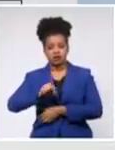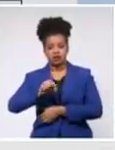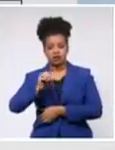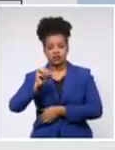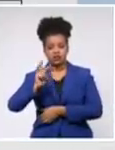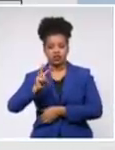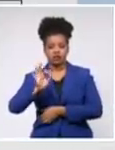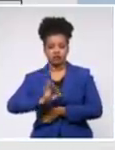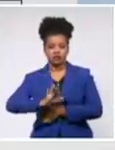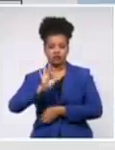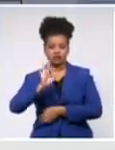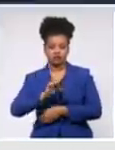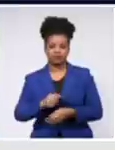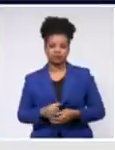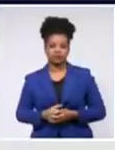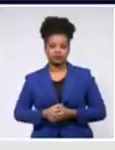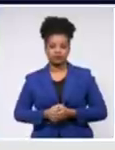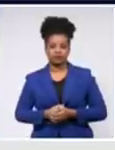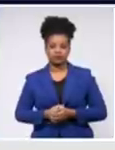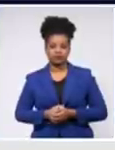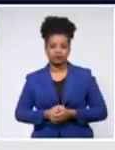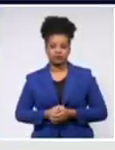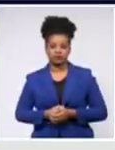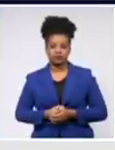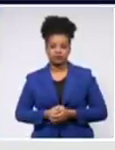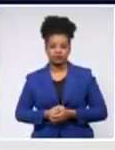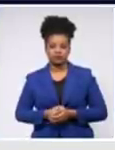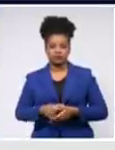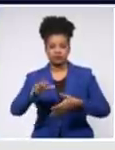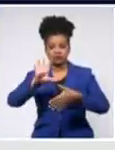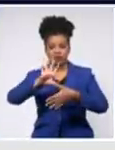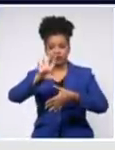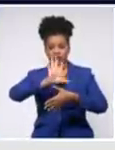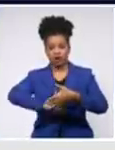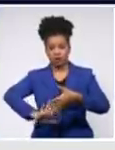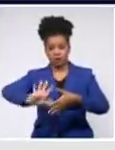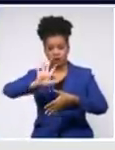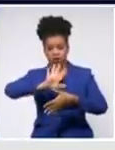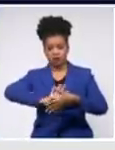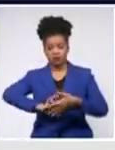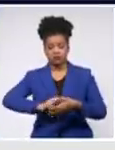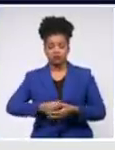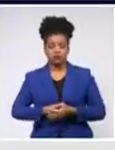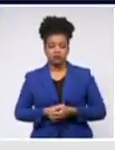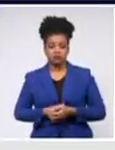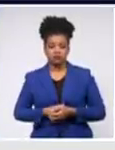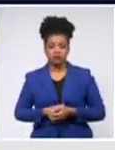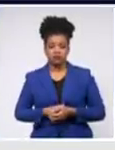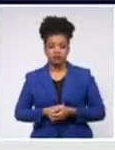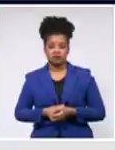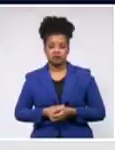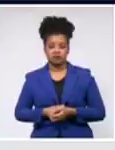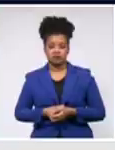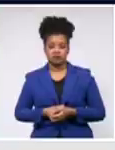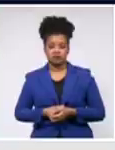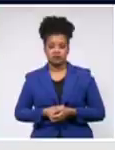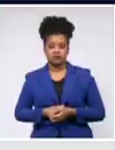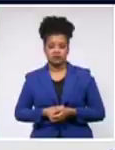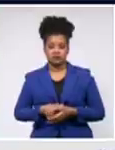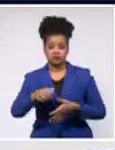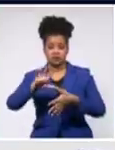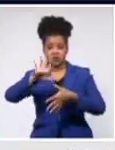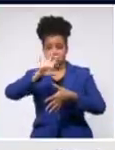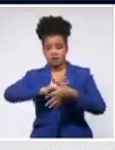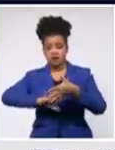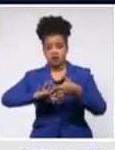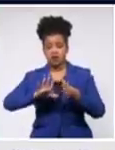3,03%. La región de las Américas, que con el acumulado que tiene, aporta